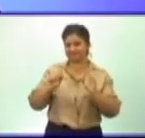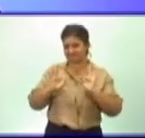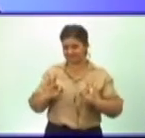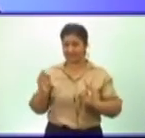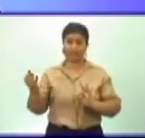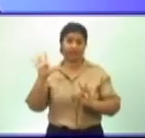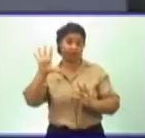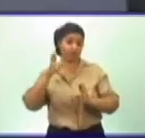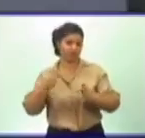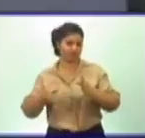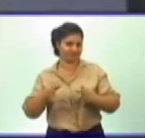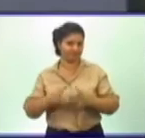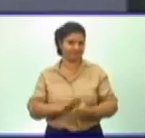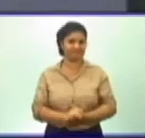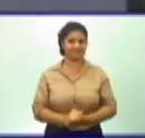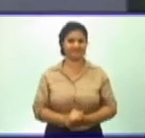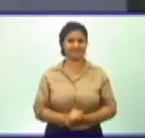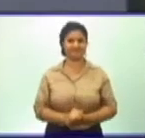la obra.